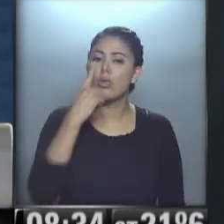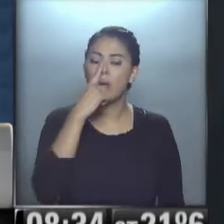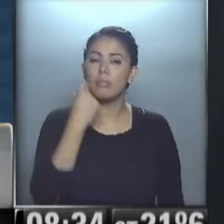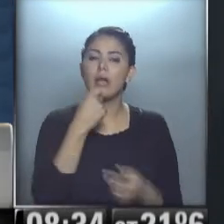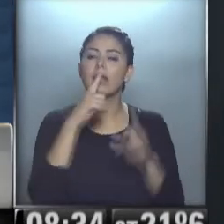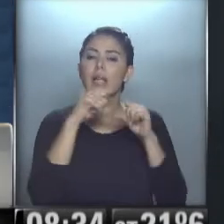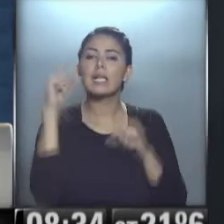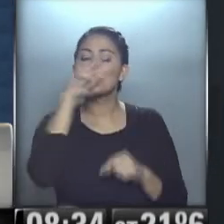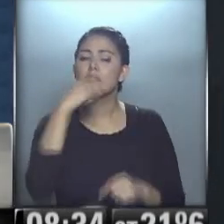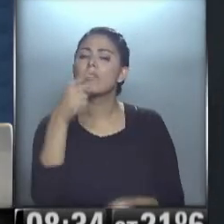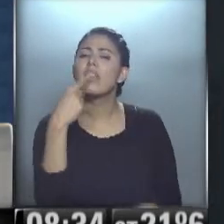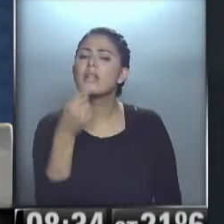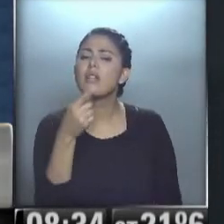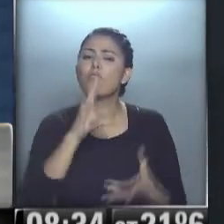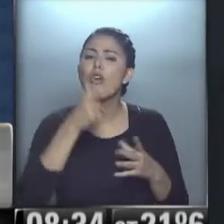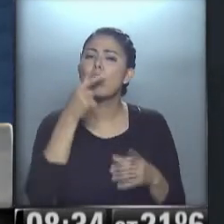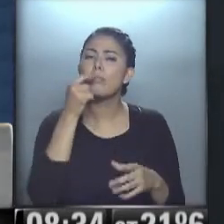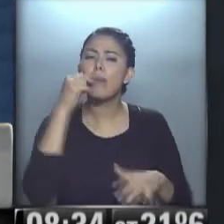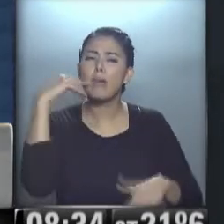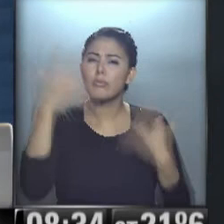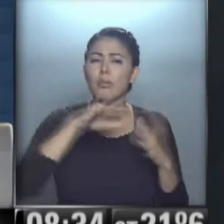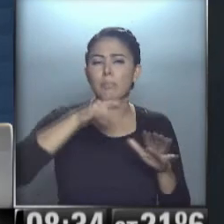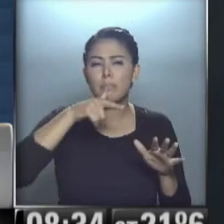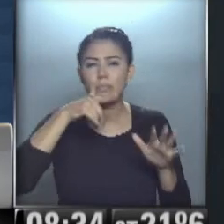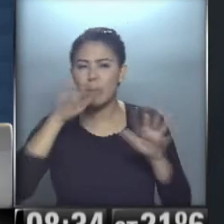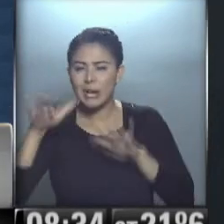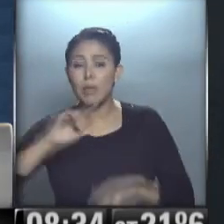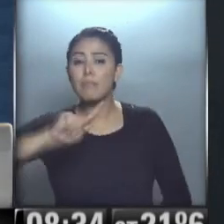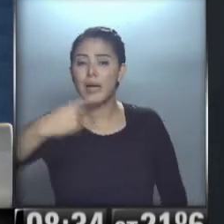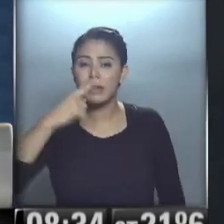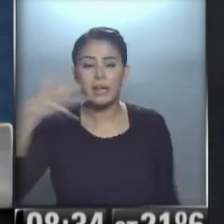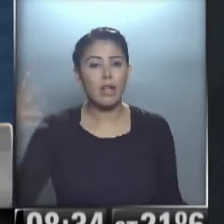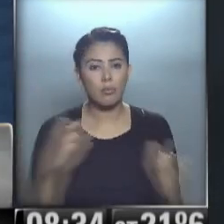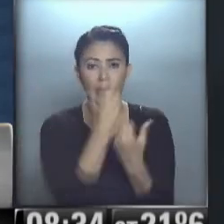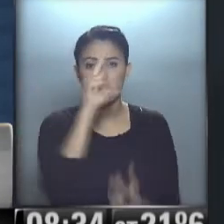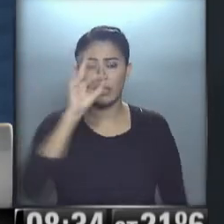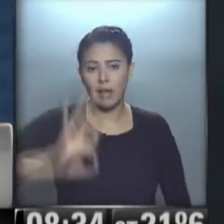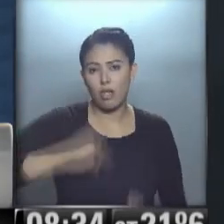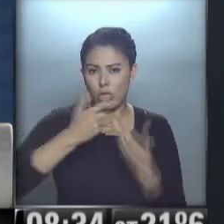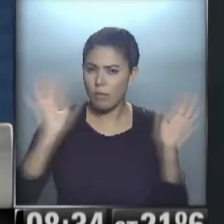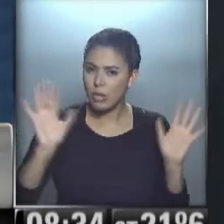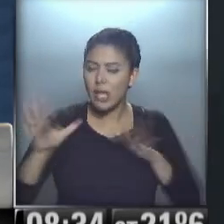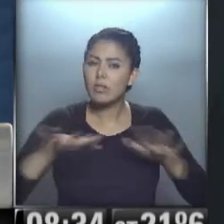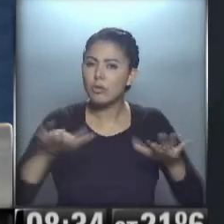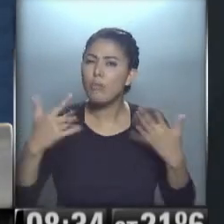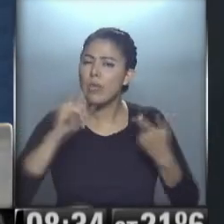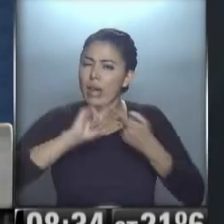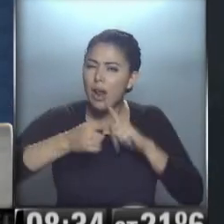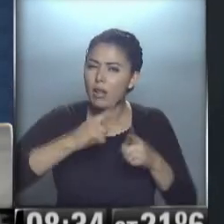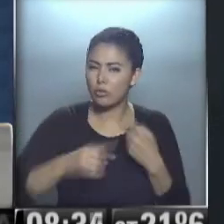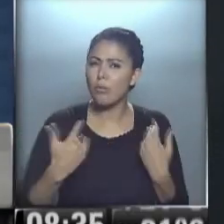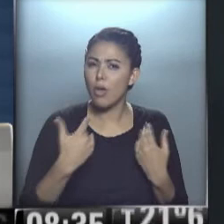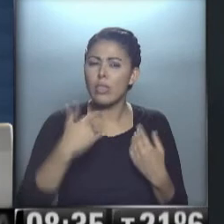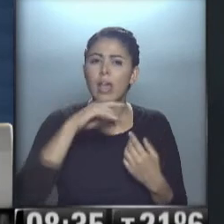que los modus operandi son similares. Mañana cumplimos 30 años de democracia. ¿Los hechos pueden llegar a estar interrelacionados? ¿Puede